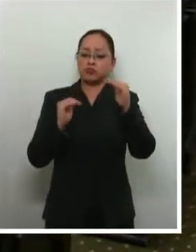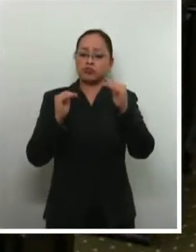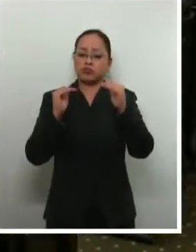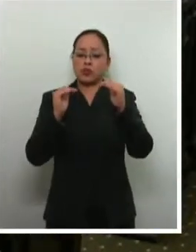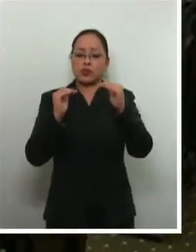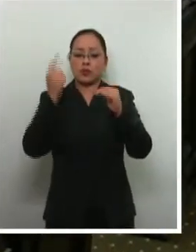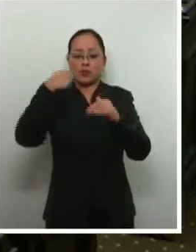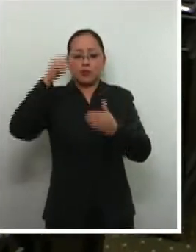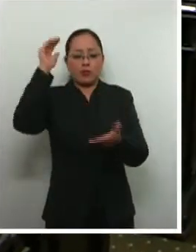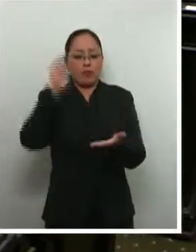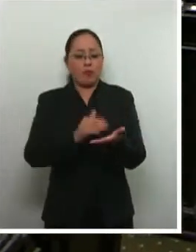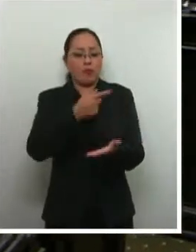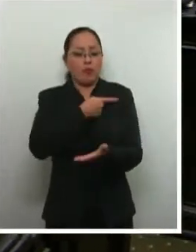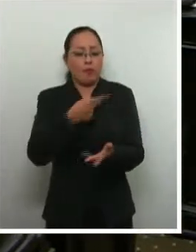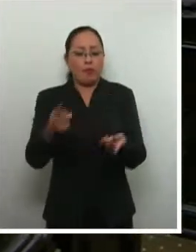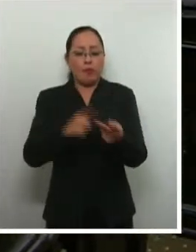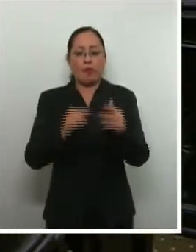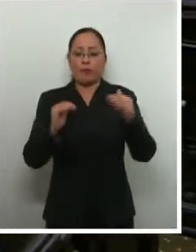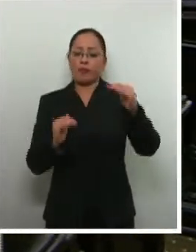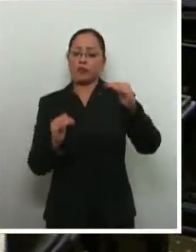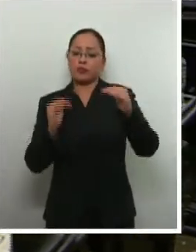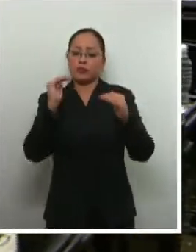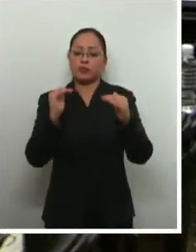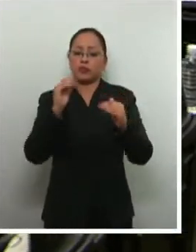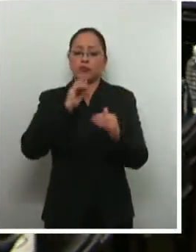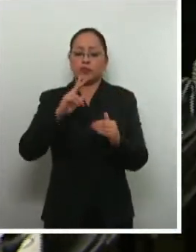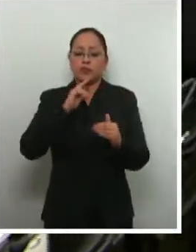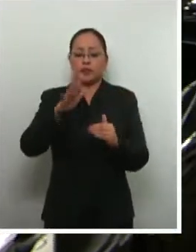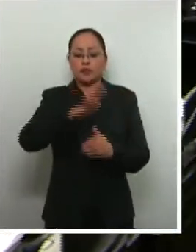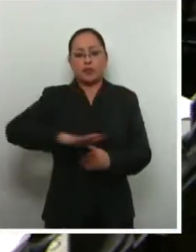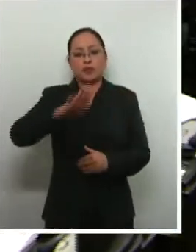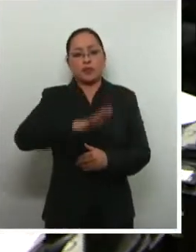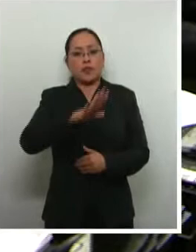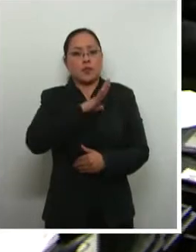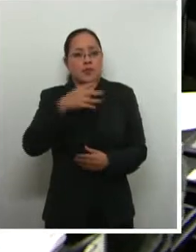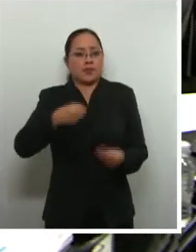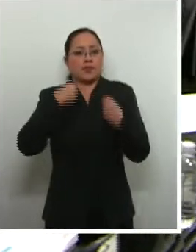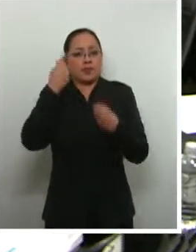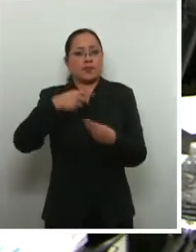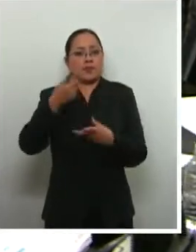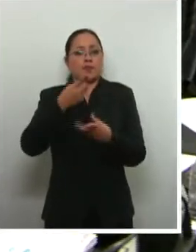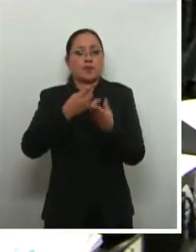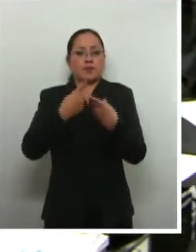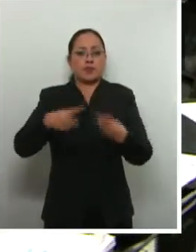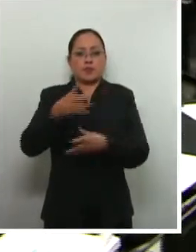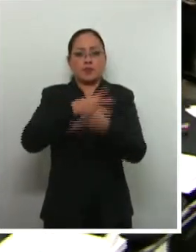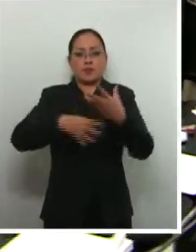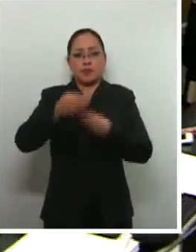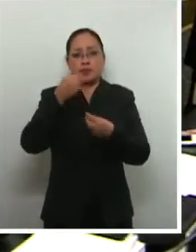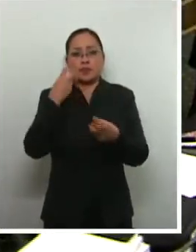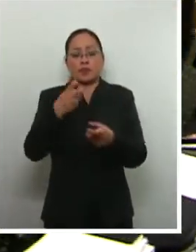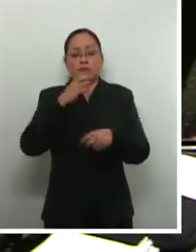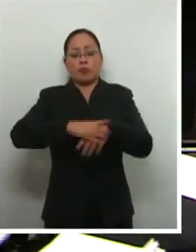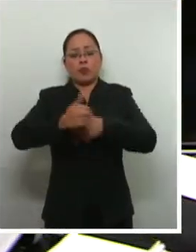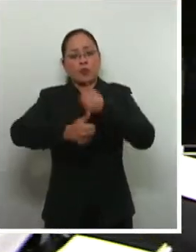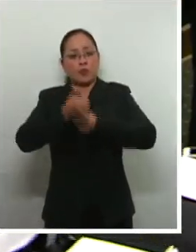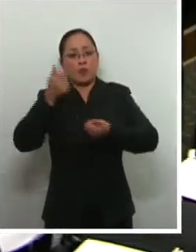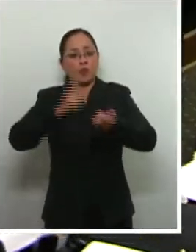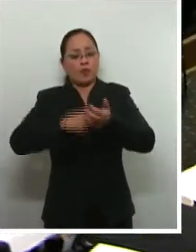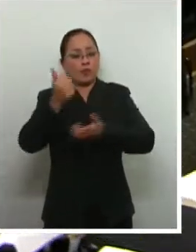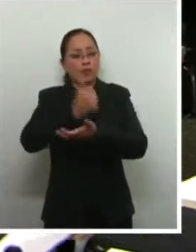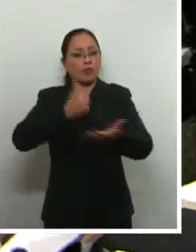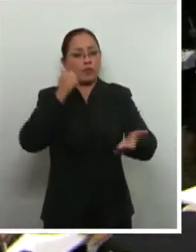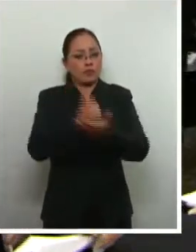de la pobreza, la desigualdad y la mejora en la calidad de vida para el desarrollo sostenible y la competitividad de la